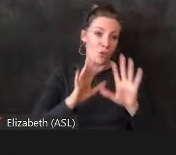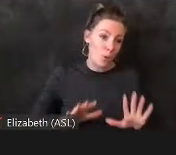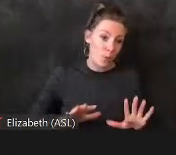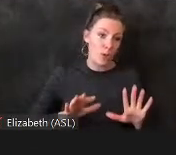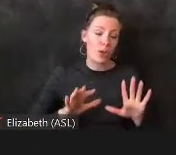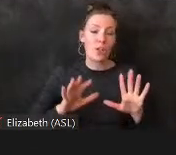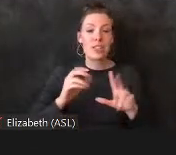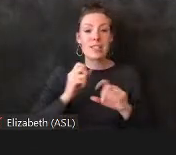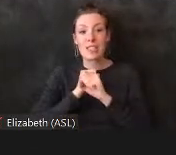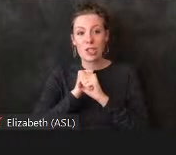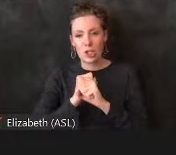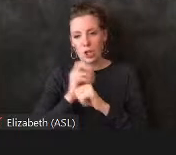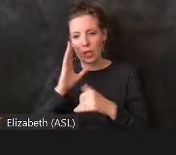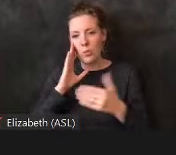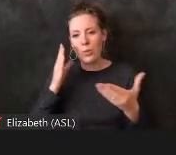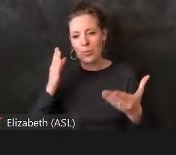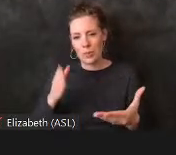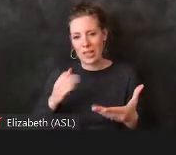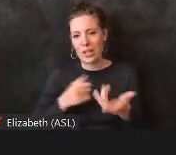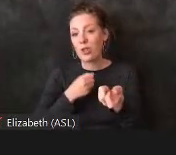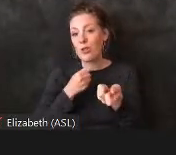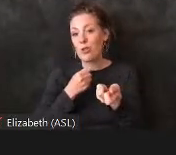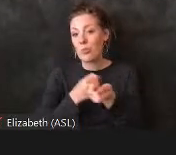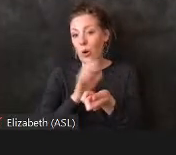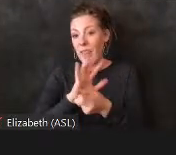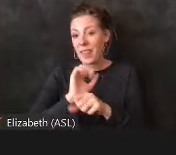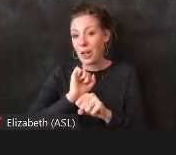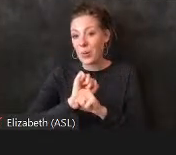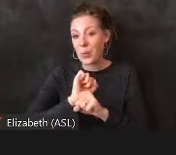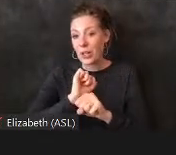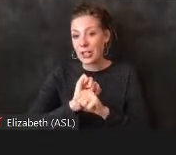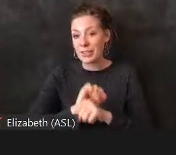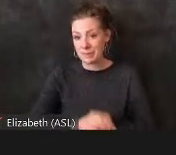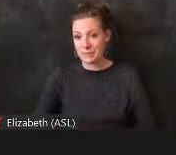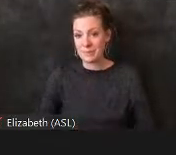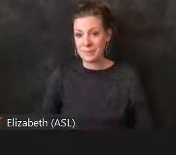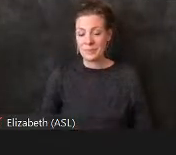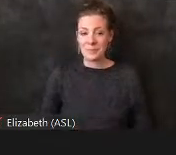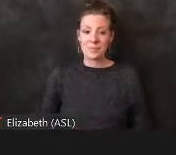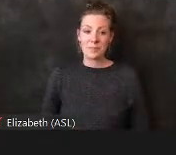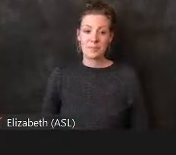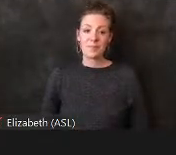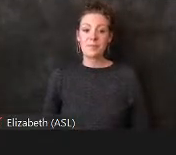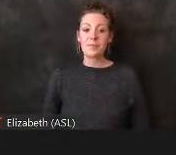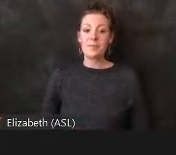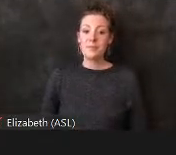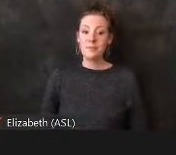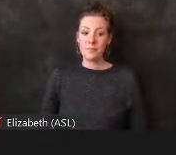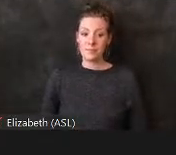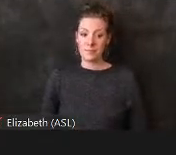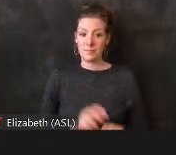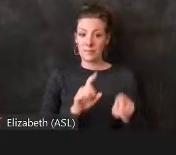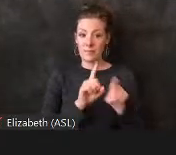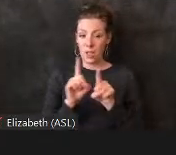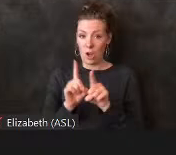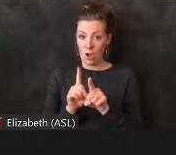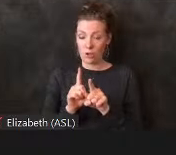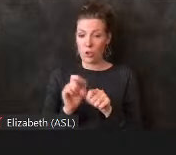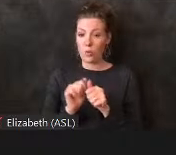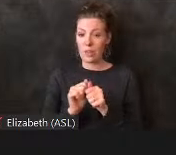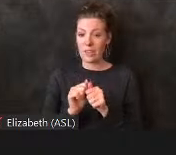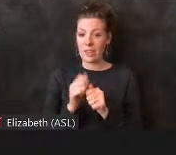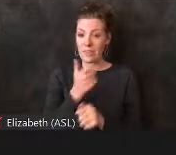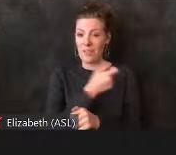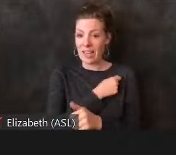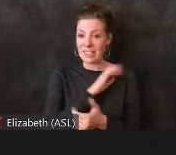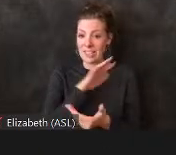cuando lo reciben en el edificio, que también van a estar controlando el grupo, la gente, y